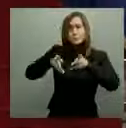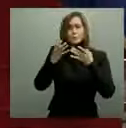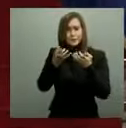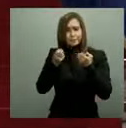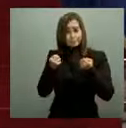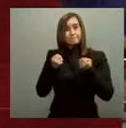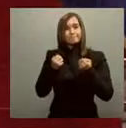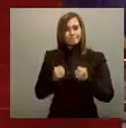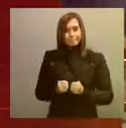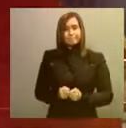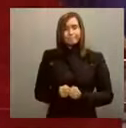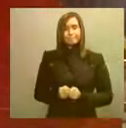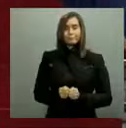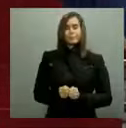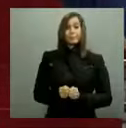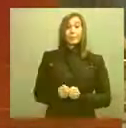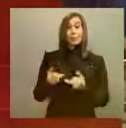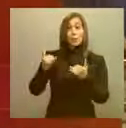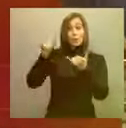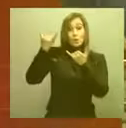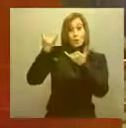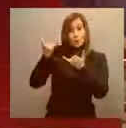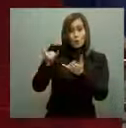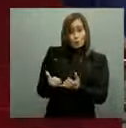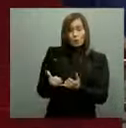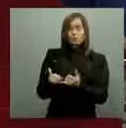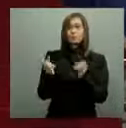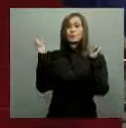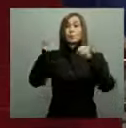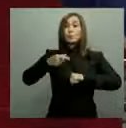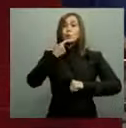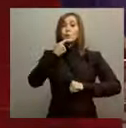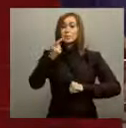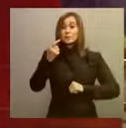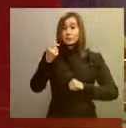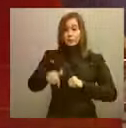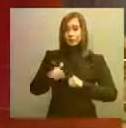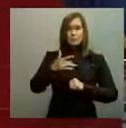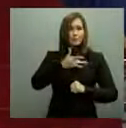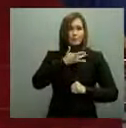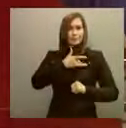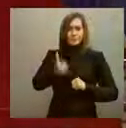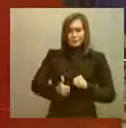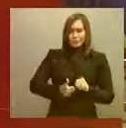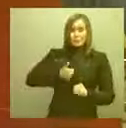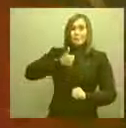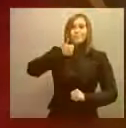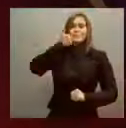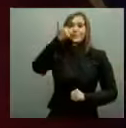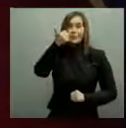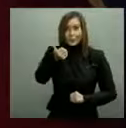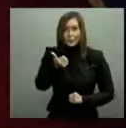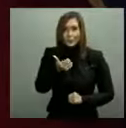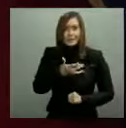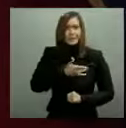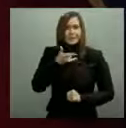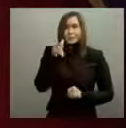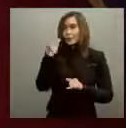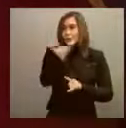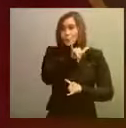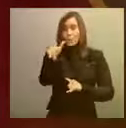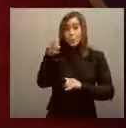elecciones. Hoy les puedo decir que ese mismo orgullo, esa misma responsabilidad y esa